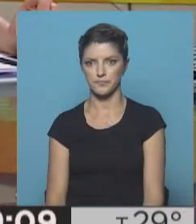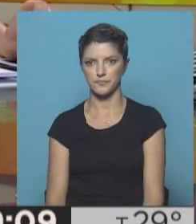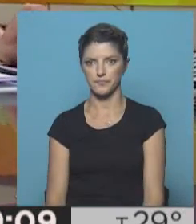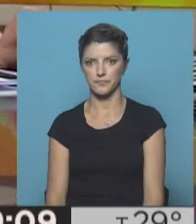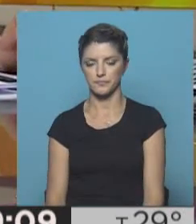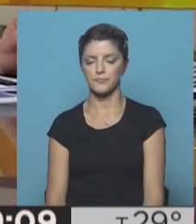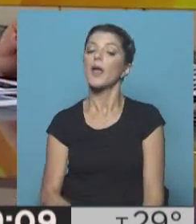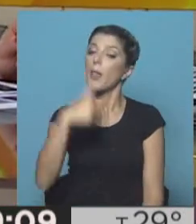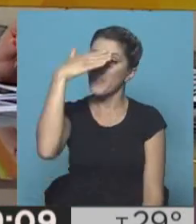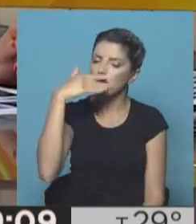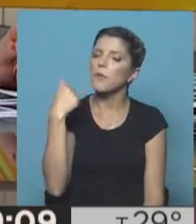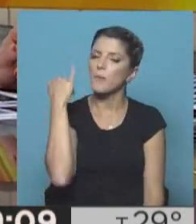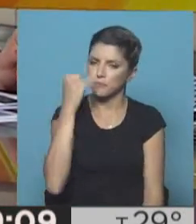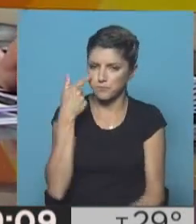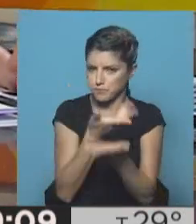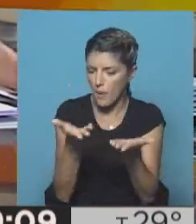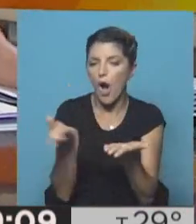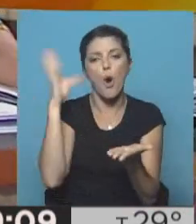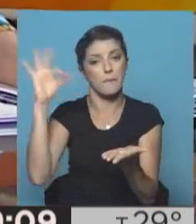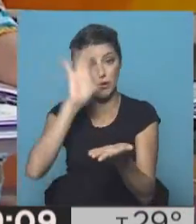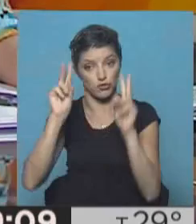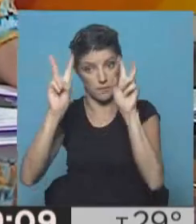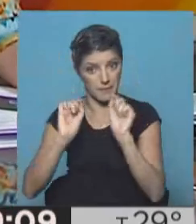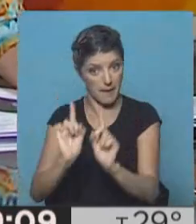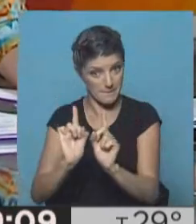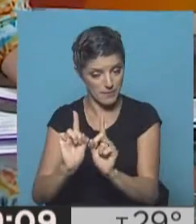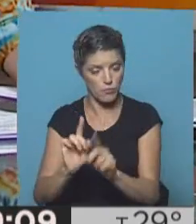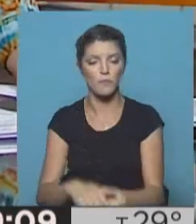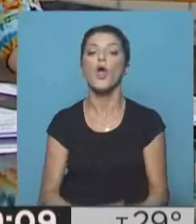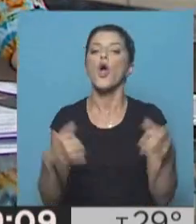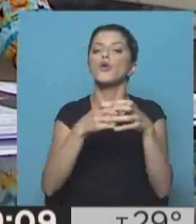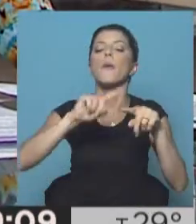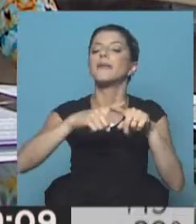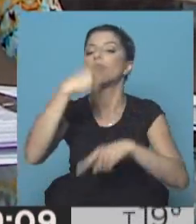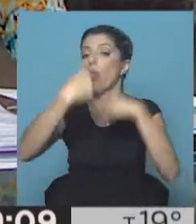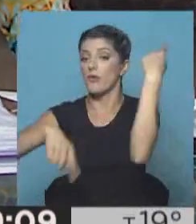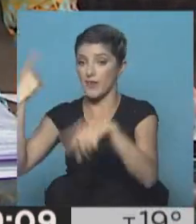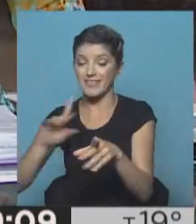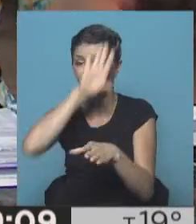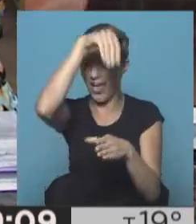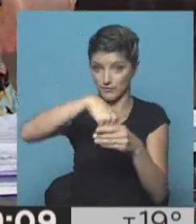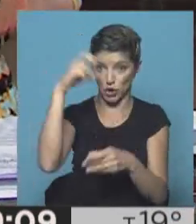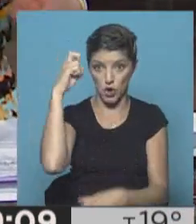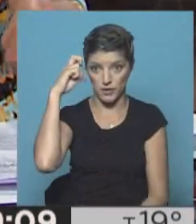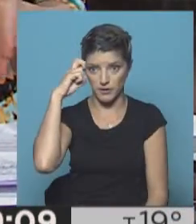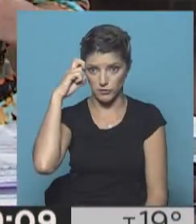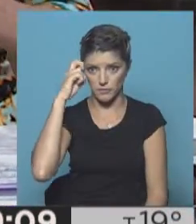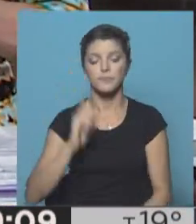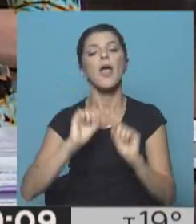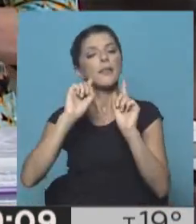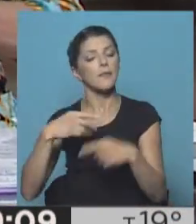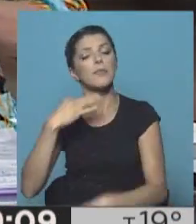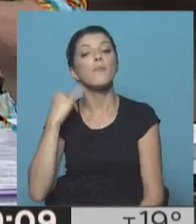Enseguida vamos a tener más repercusiones, más opiniones sobre este tema de los distintos partidos con legisladores en el Congreso de la Nación. Hay que destacar el hecho de que haya